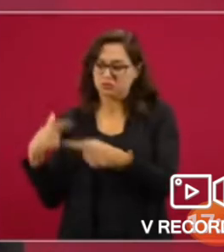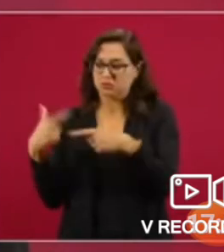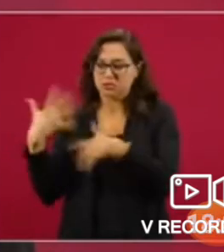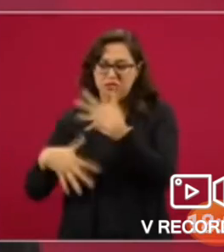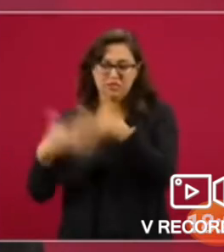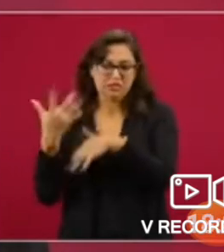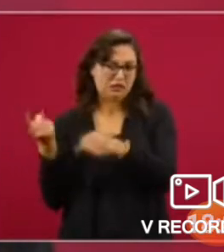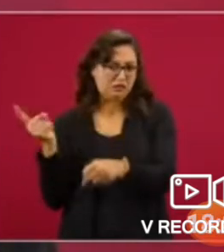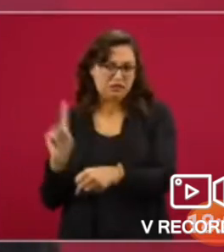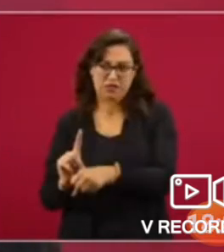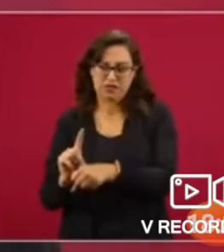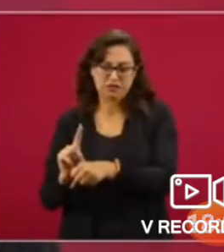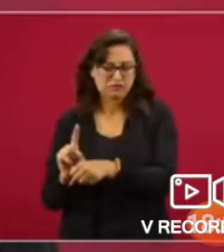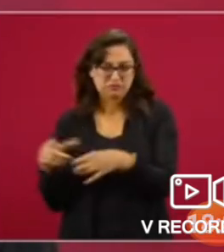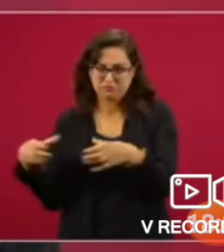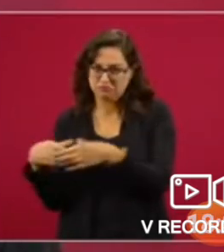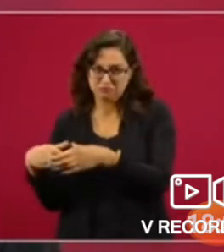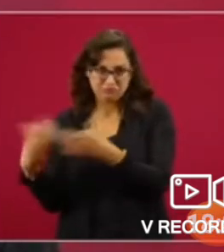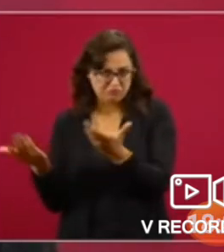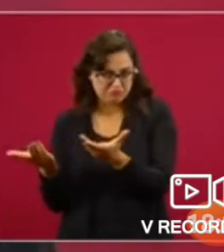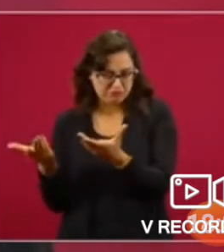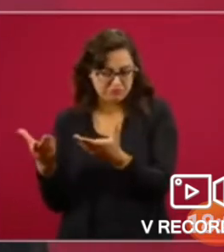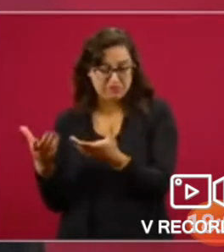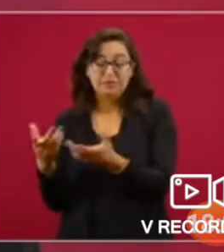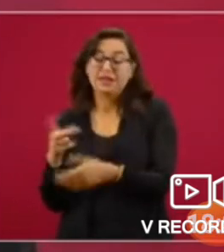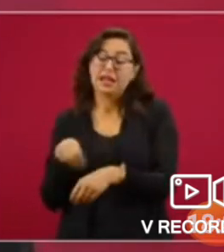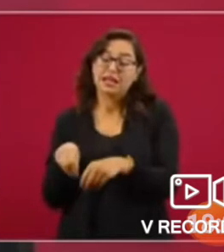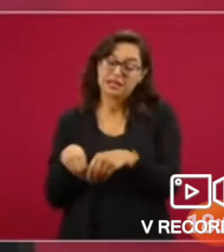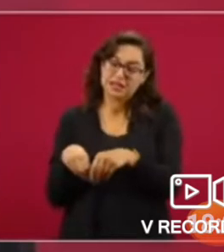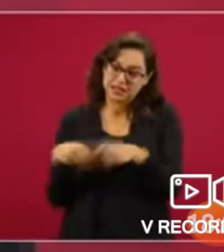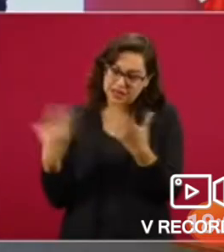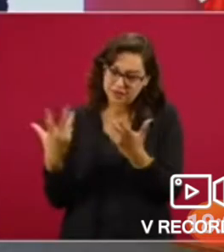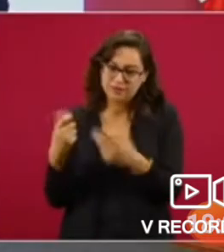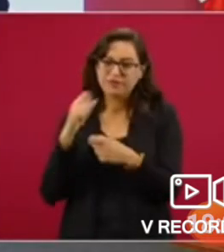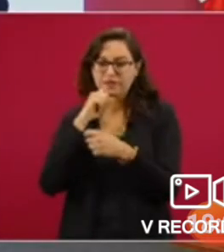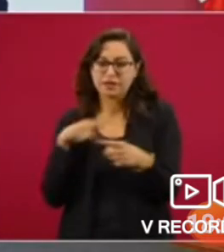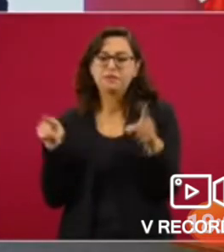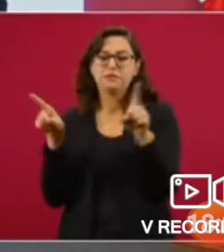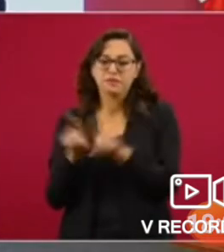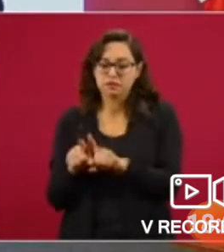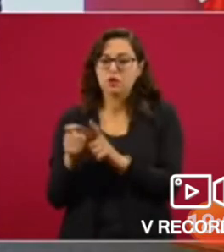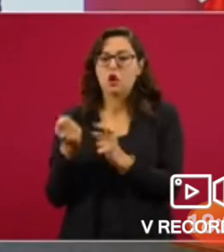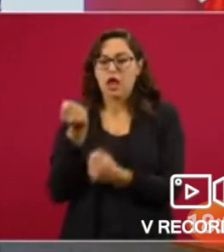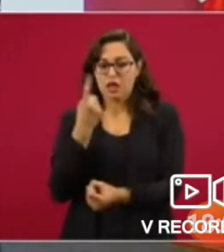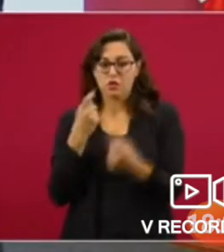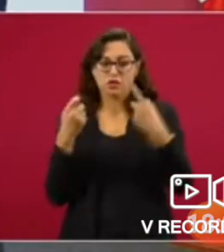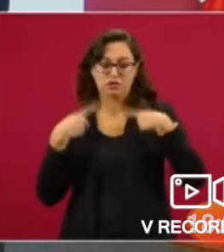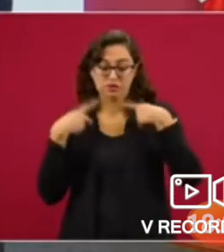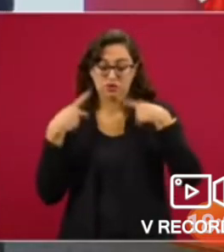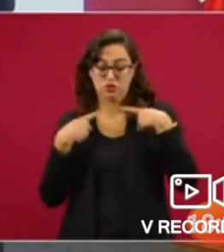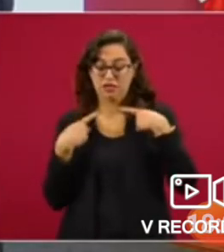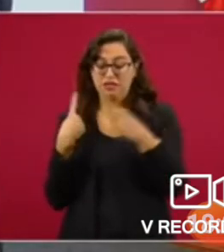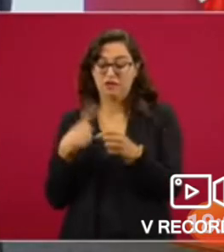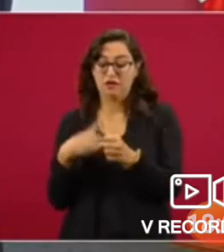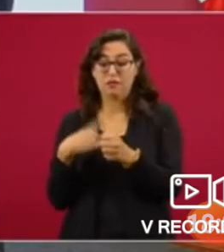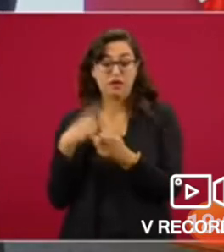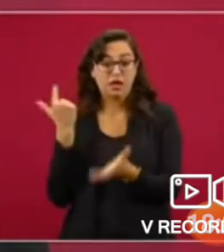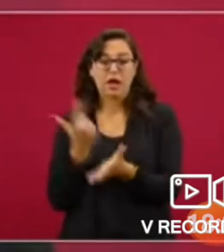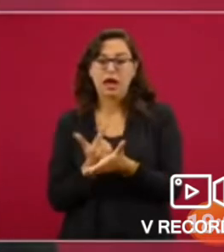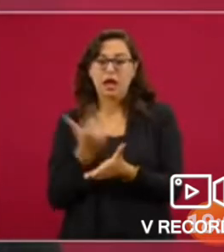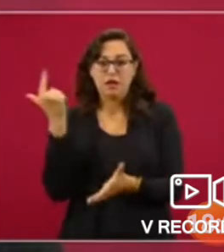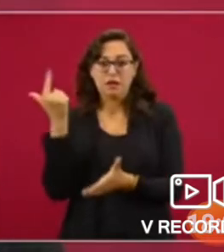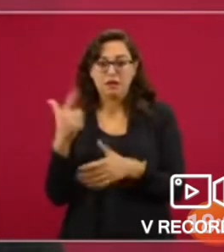activos. Desde luego, sin perder de vista que hay las personas que tuvieron enfermedad grave, que tienen periodos de recuperación más